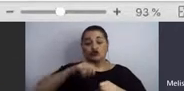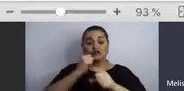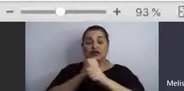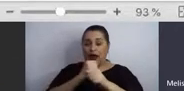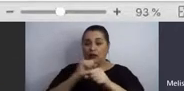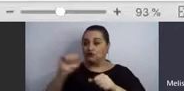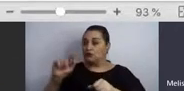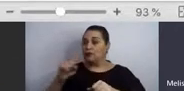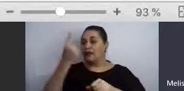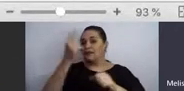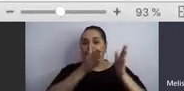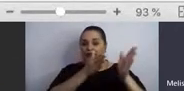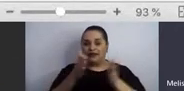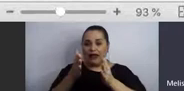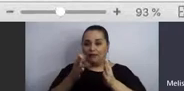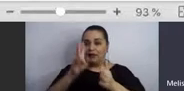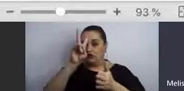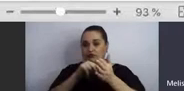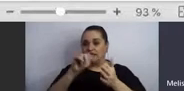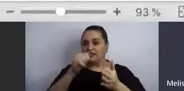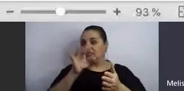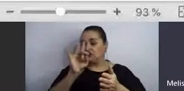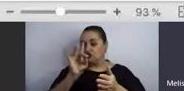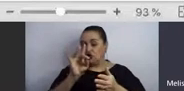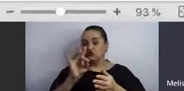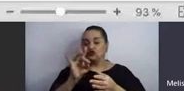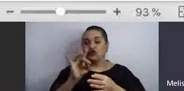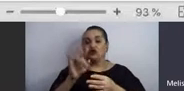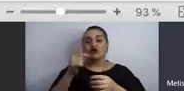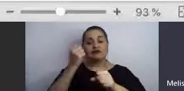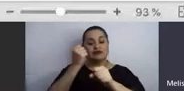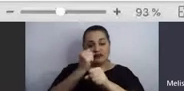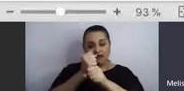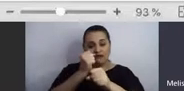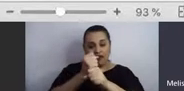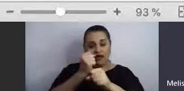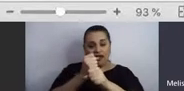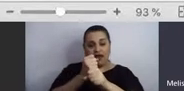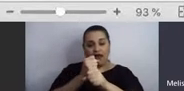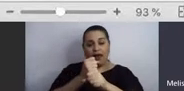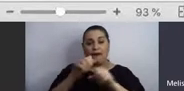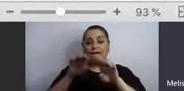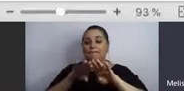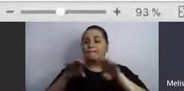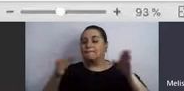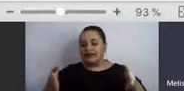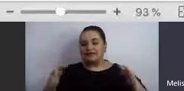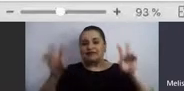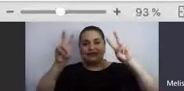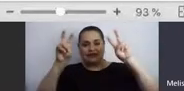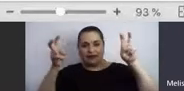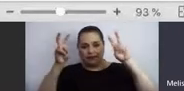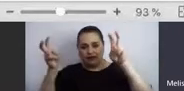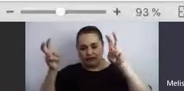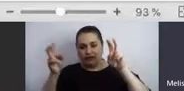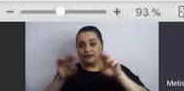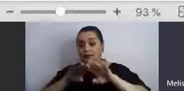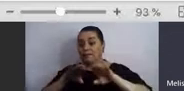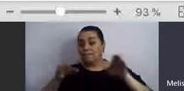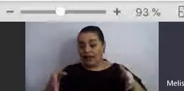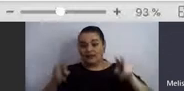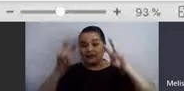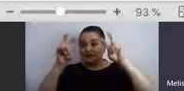primera etapa que se dio en el 2018, en la que se trabajó por mesas temáticas, ¿verdad? En esas mesas temáticas,